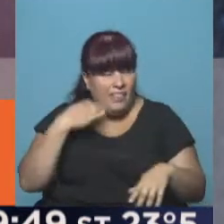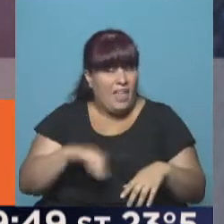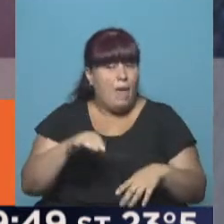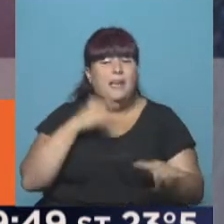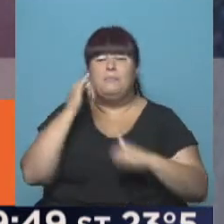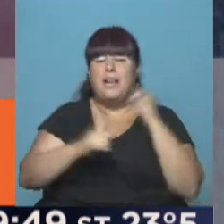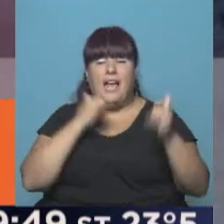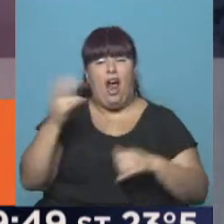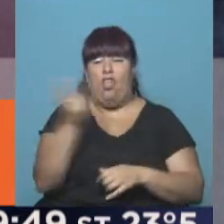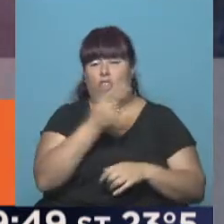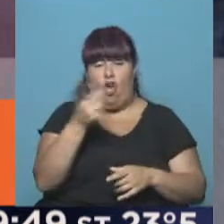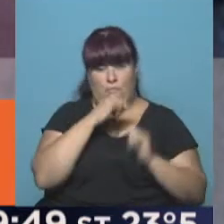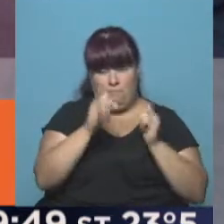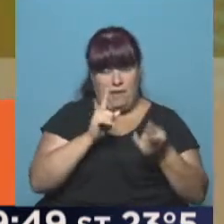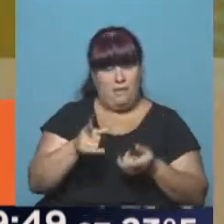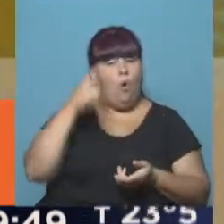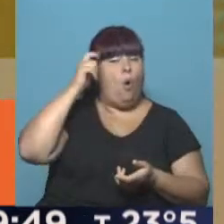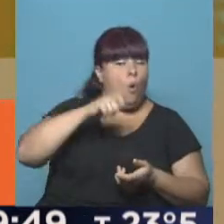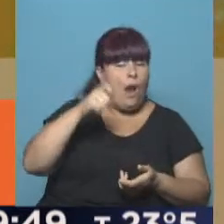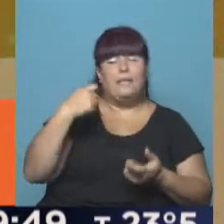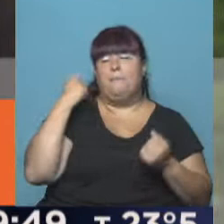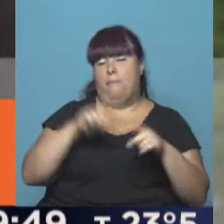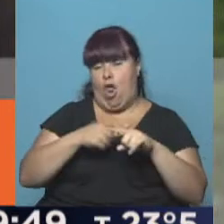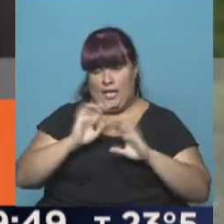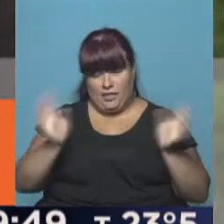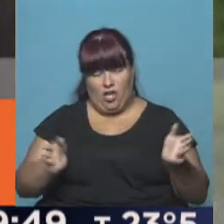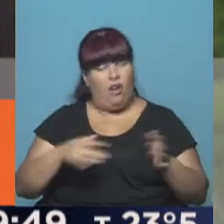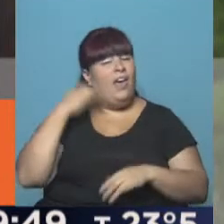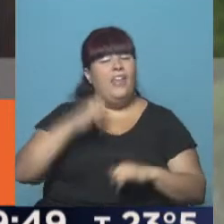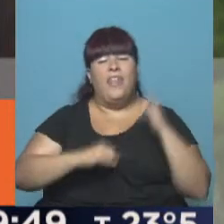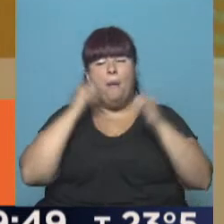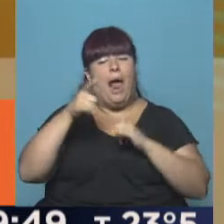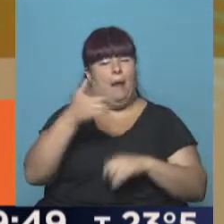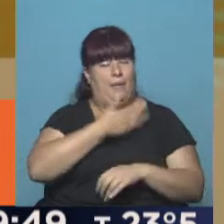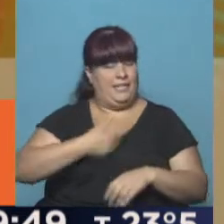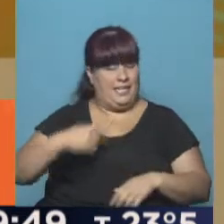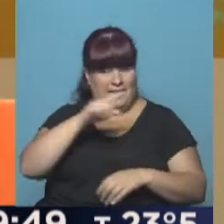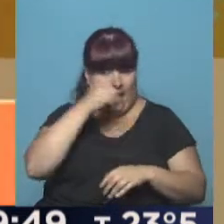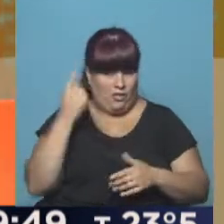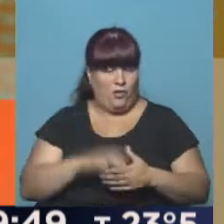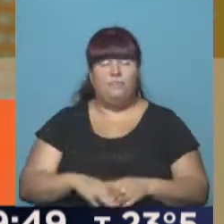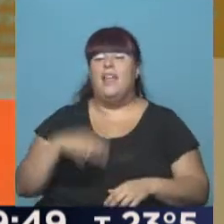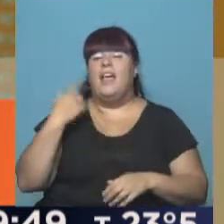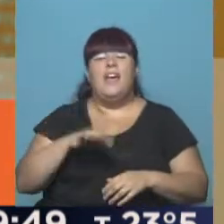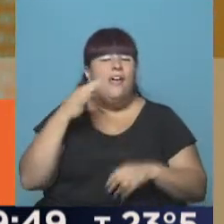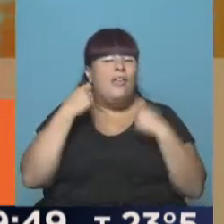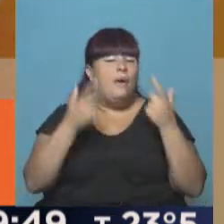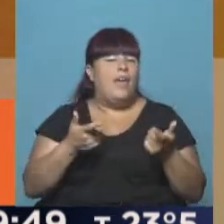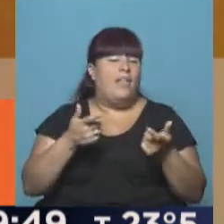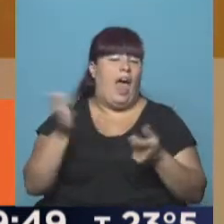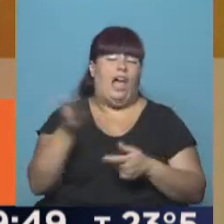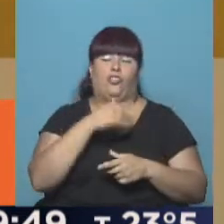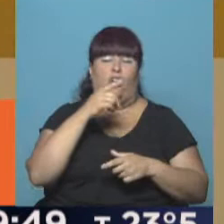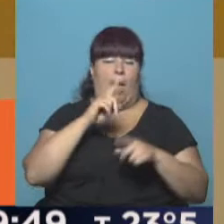las explicaciones en los dos planos, como te decía, el judicial y el político. O sea, claro. Se lo tiene que dar al presidente de la Nación y se lo tiene que dar al resto